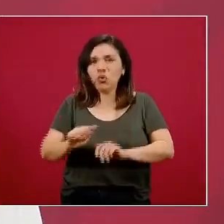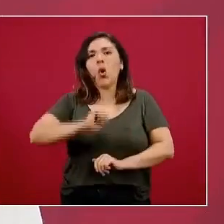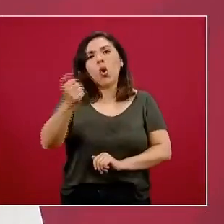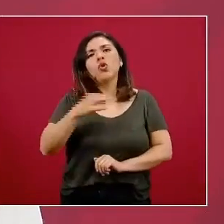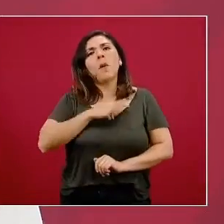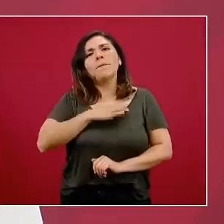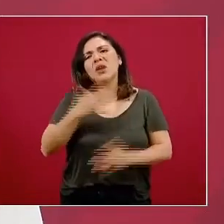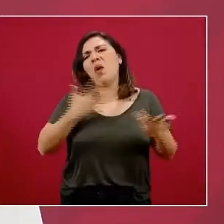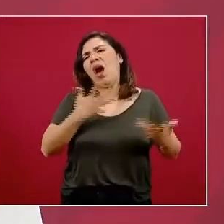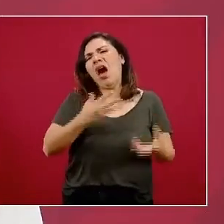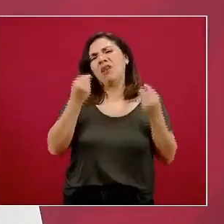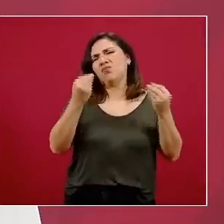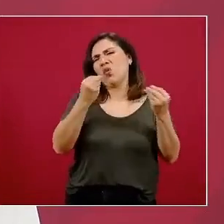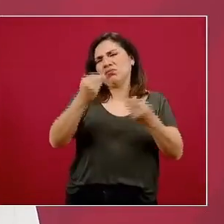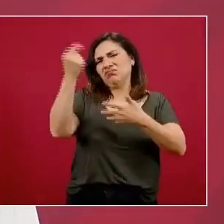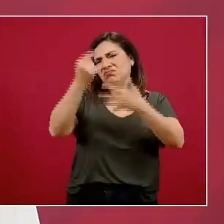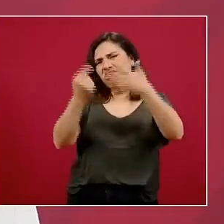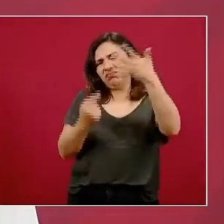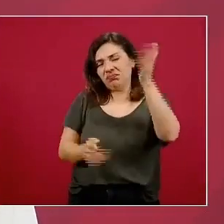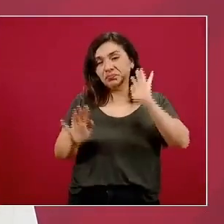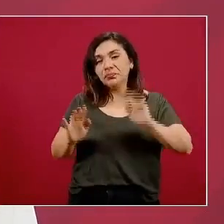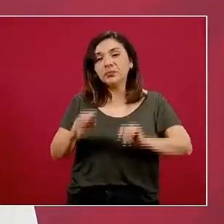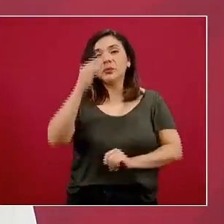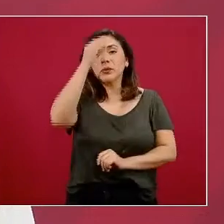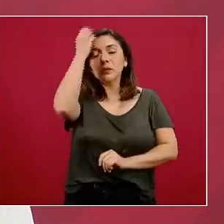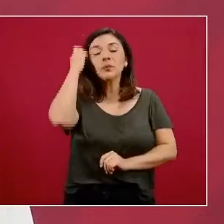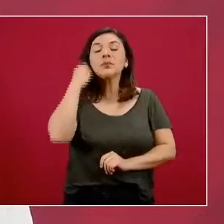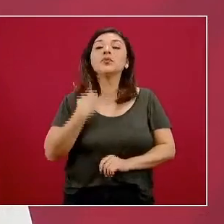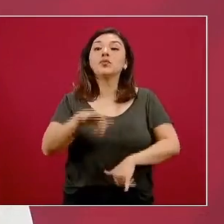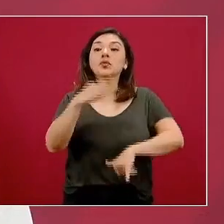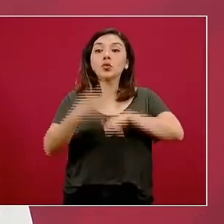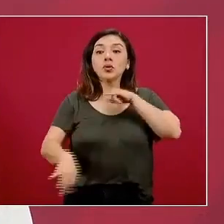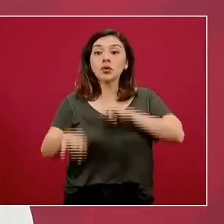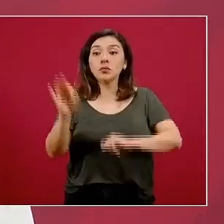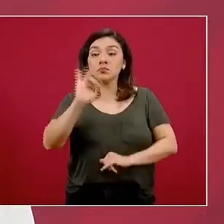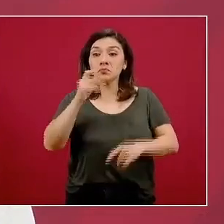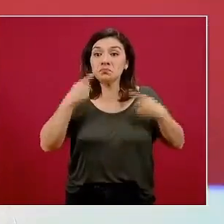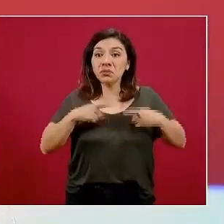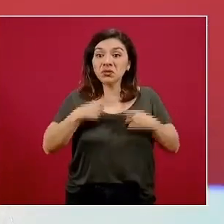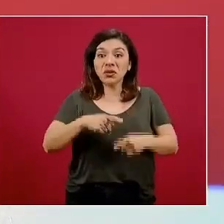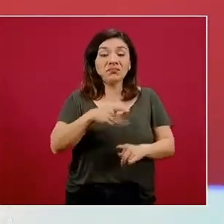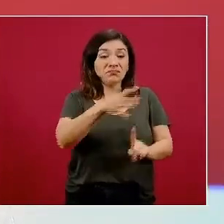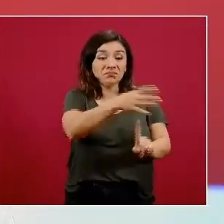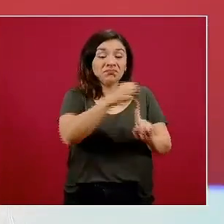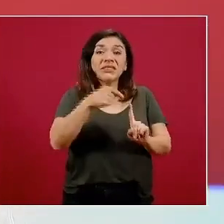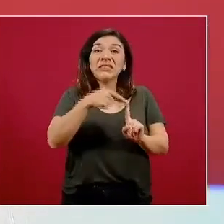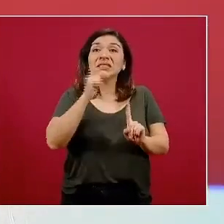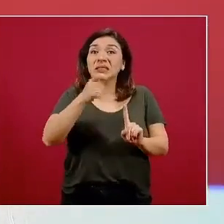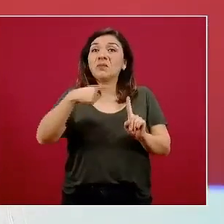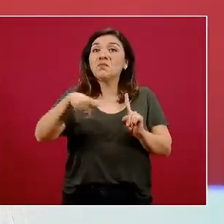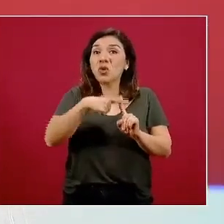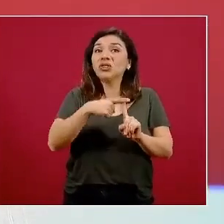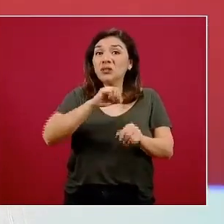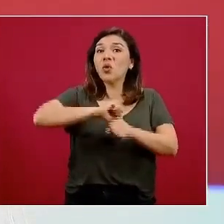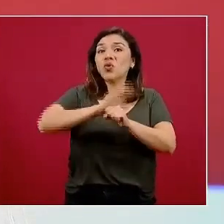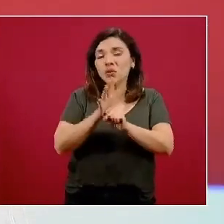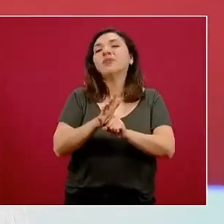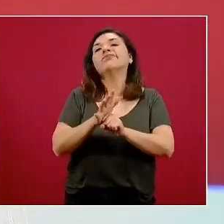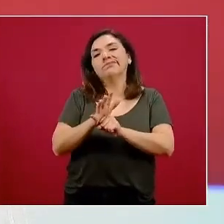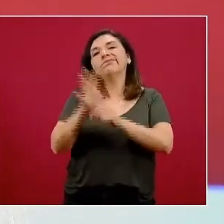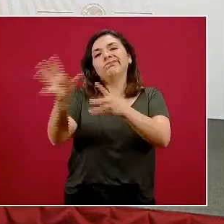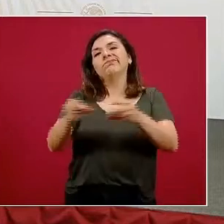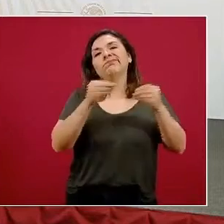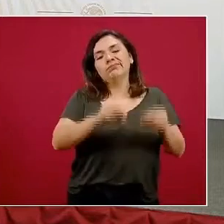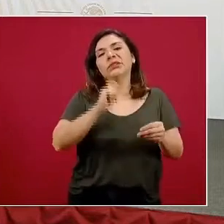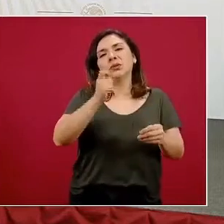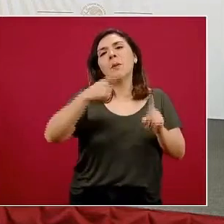virus respiratorios. Y finalmente, quien resulta positiva, pues desde luego se clasifica como